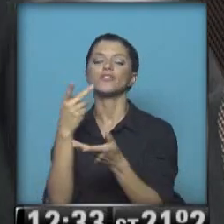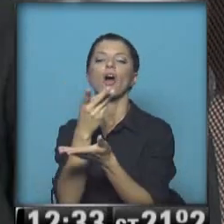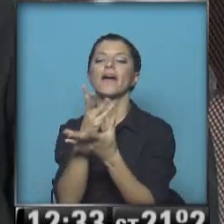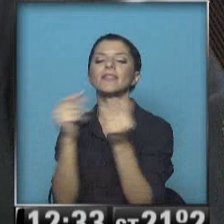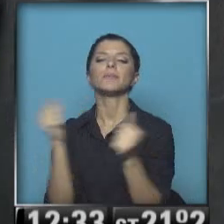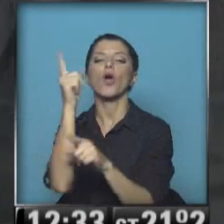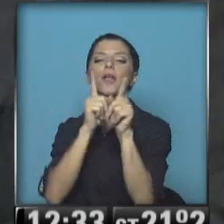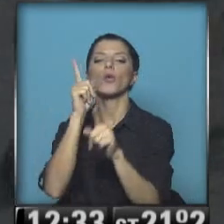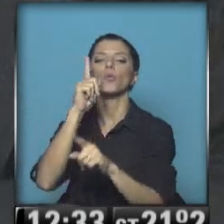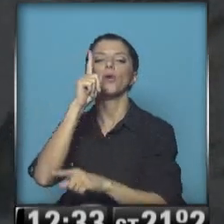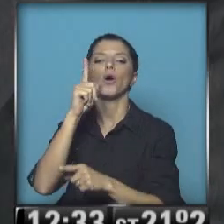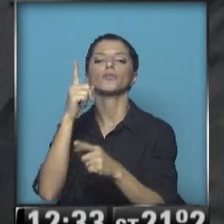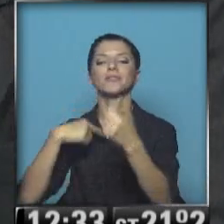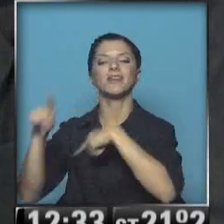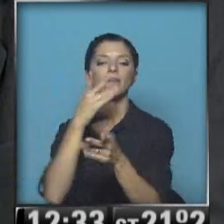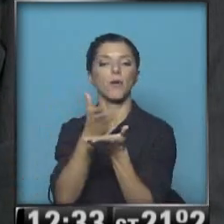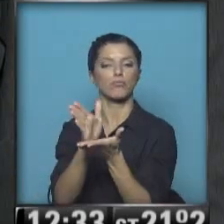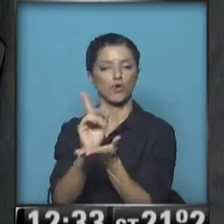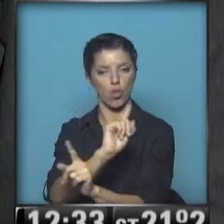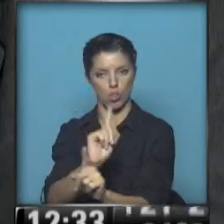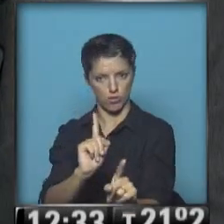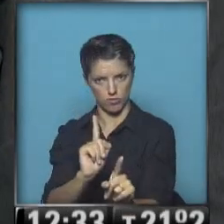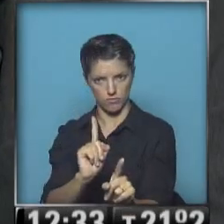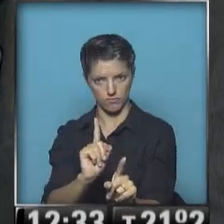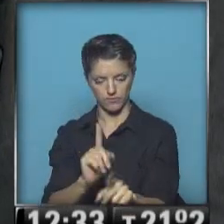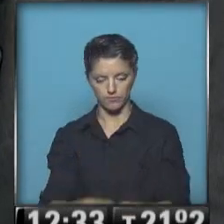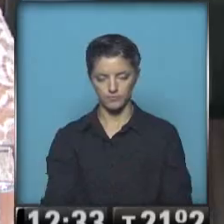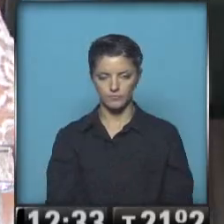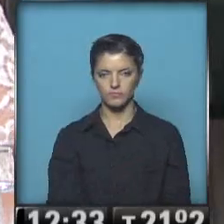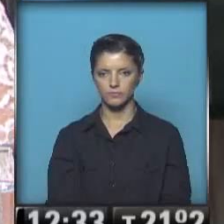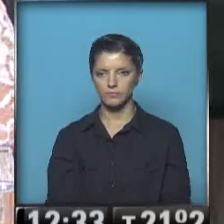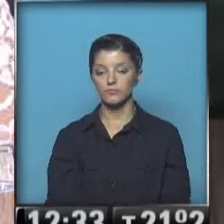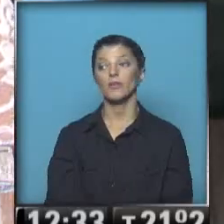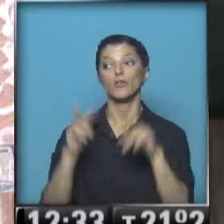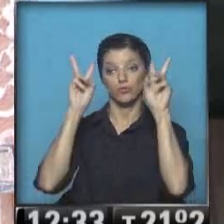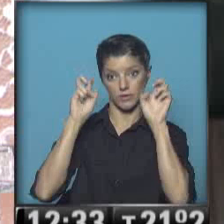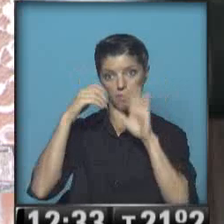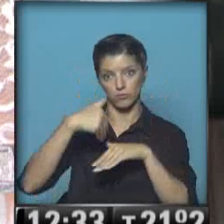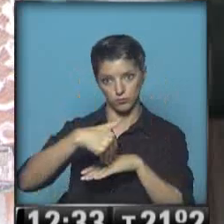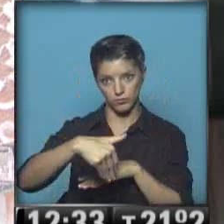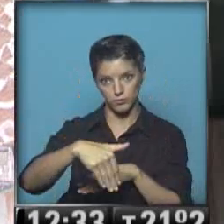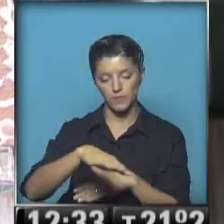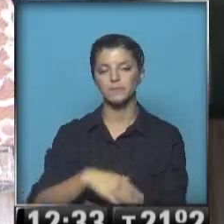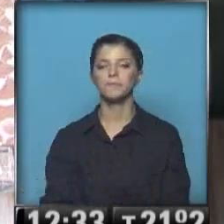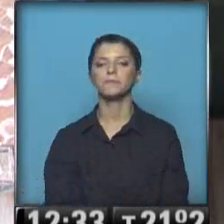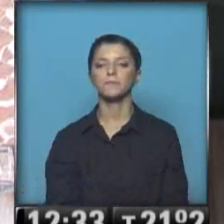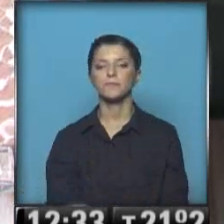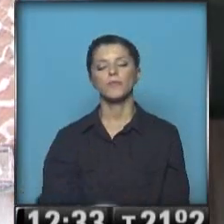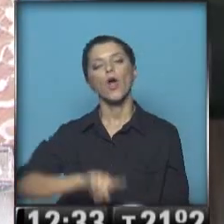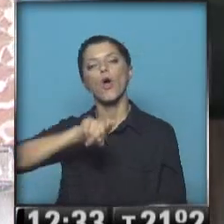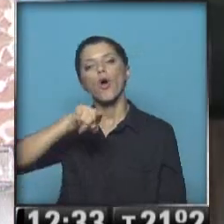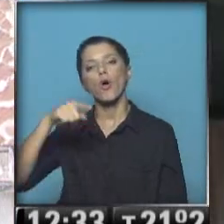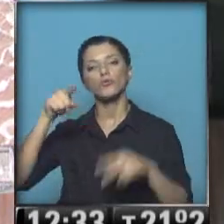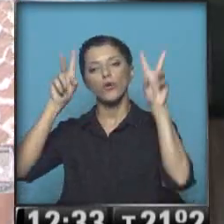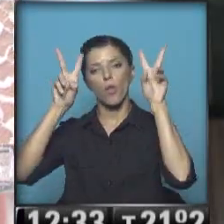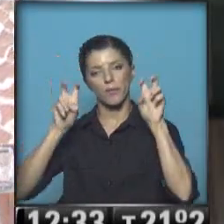algunos dirigentes una un reemplazo en la titularidad de la FIFA es un tema en proceso podemos decir no y y el otro tema